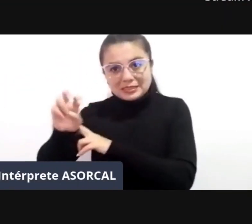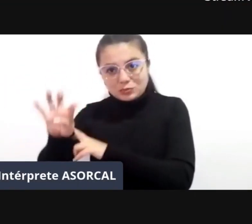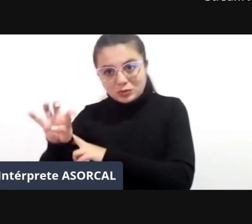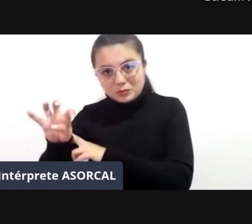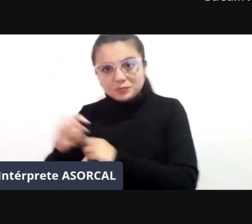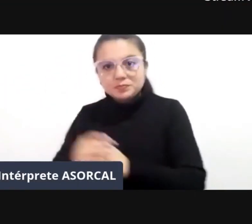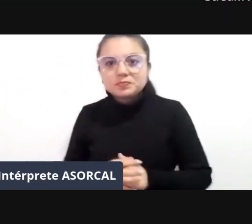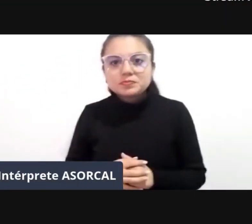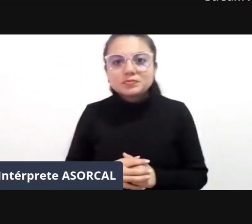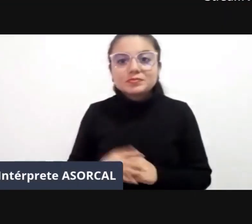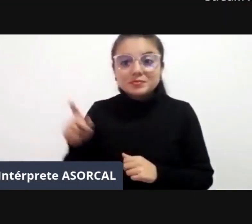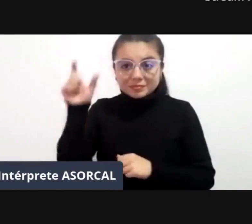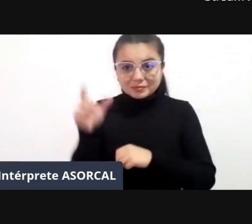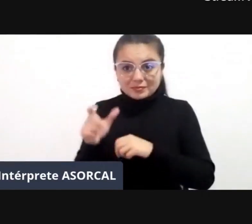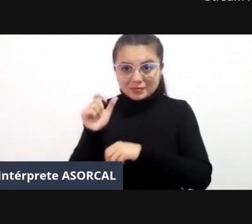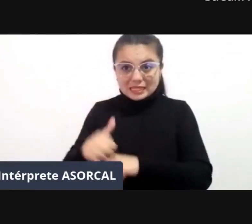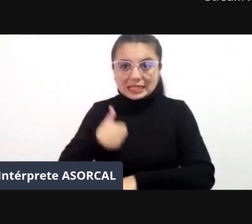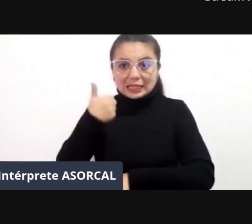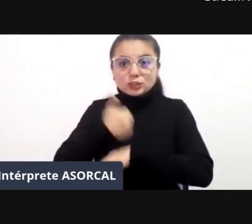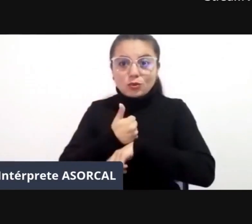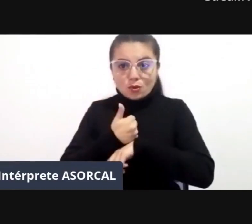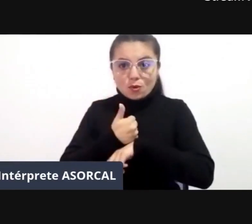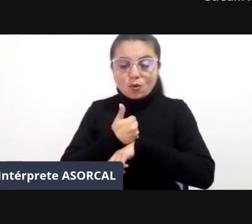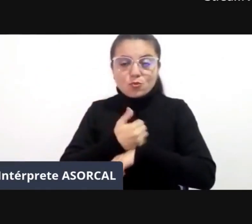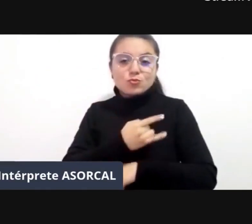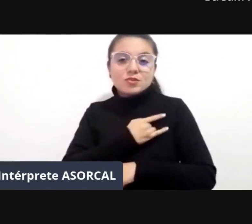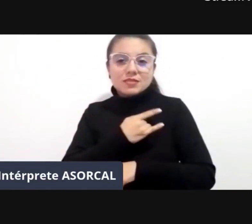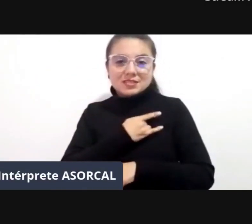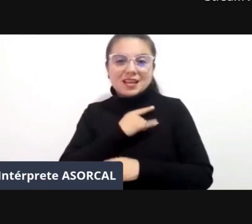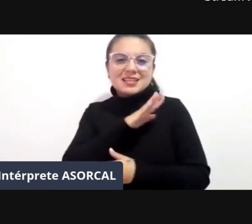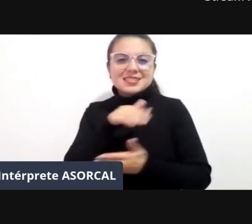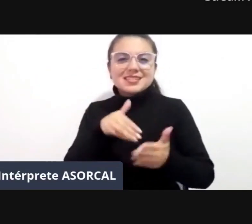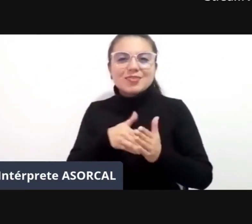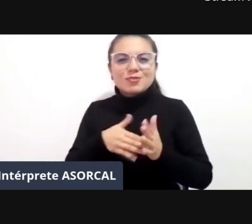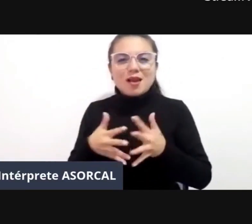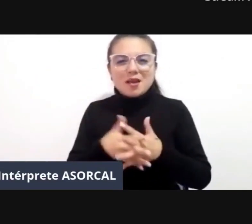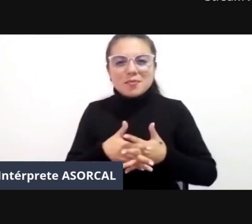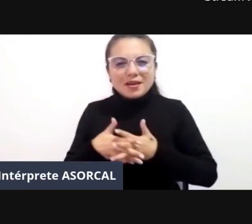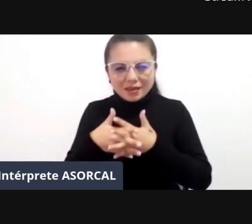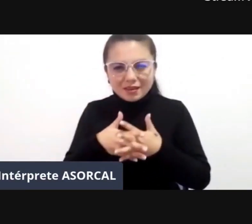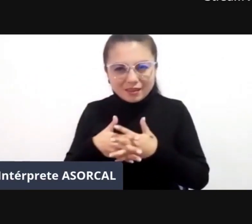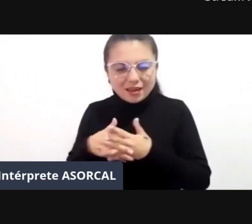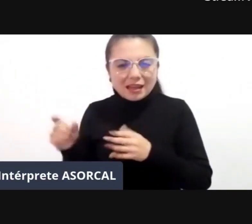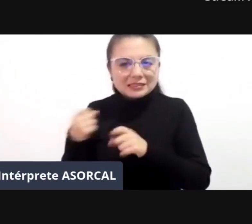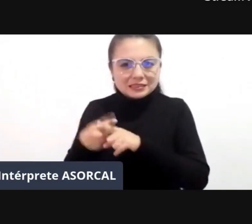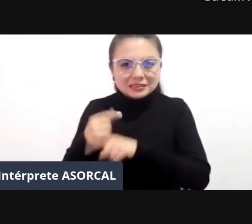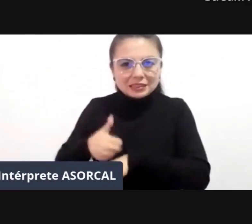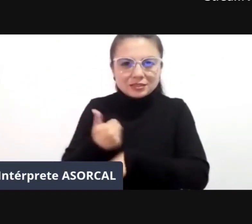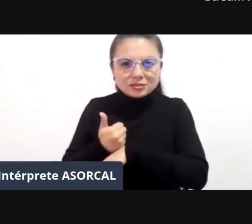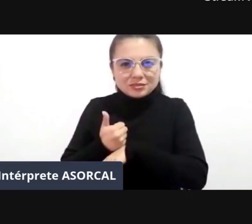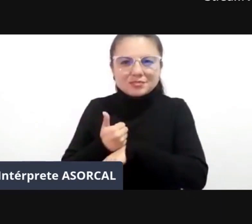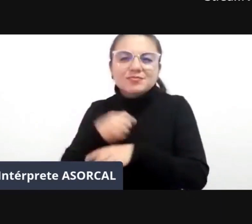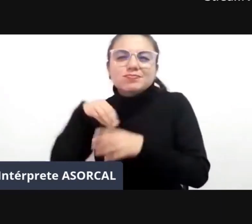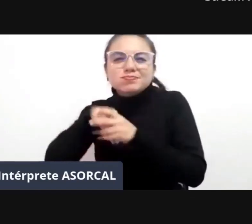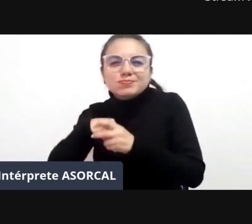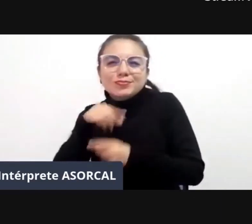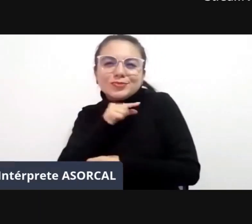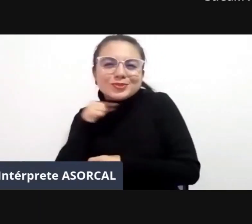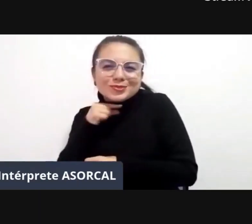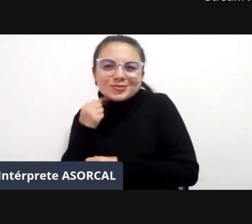rector de la Universidad Centroamericana José Simeón Cañas, que es la Universidad de los Jesuitas.